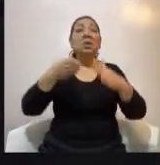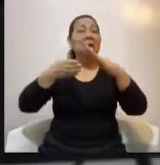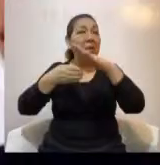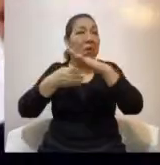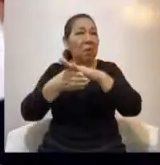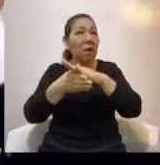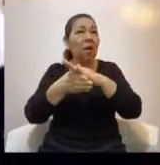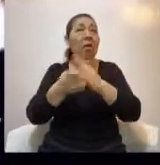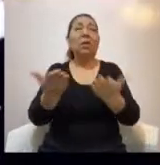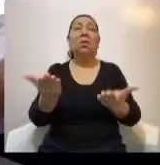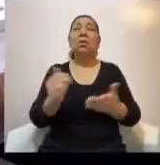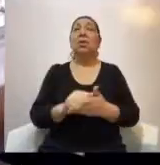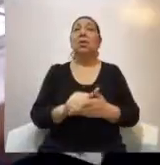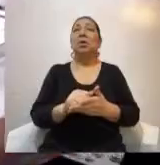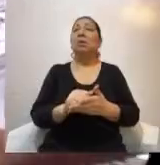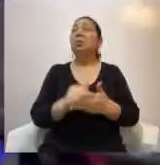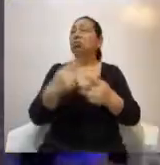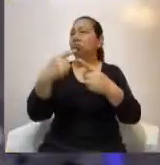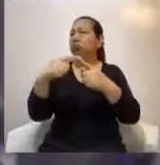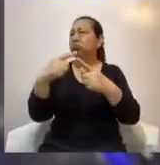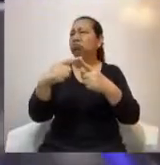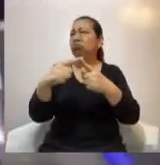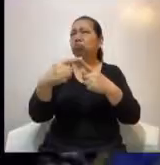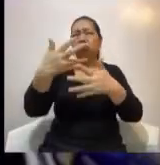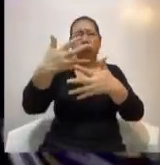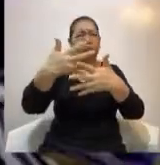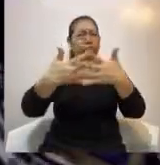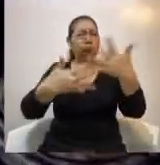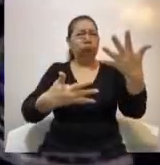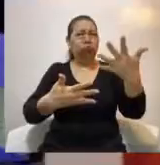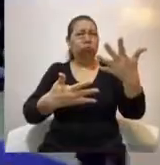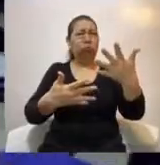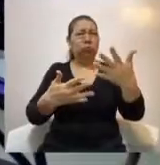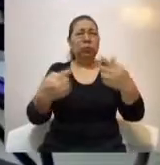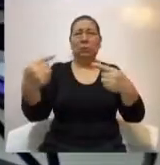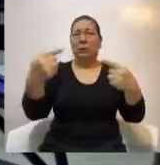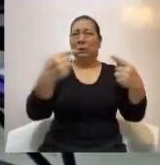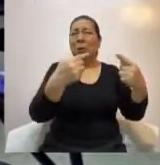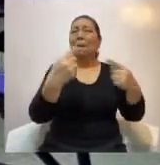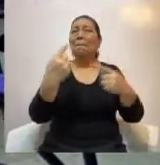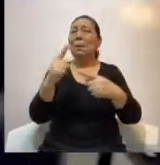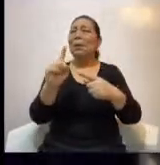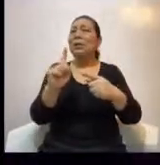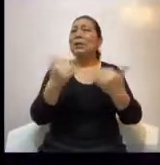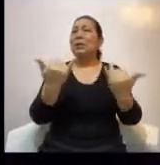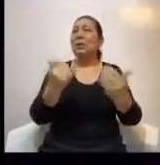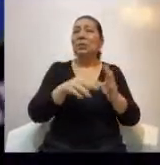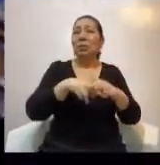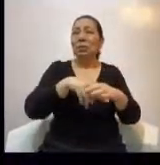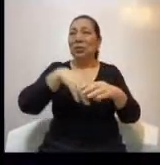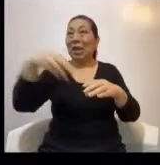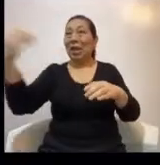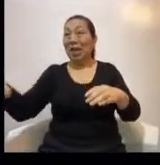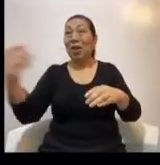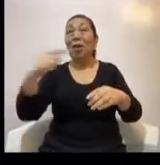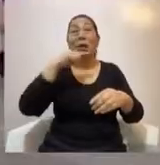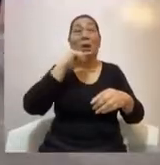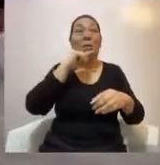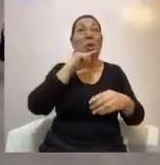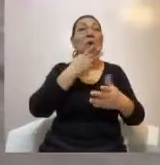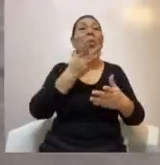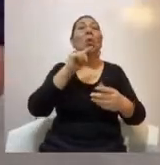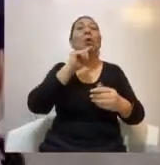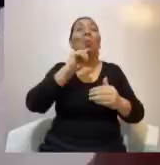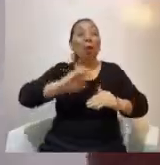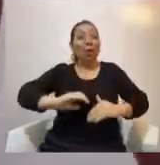la internaron, en fin, existieron una serie de cortapisas para luego sacarla de la